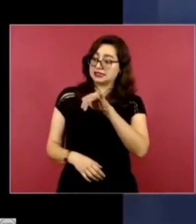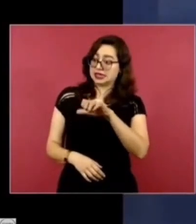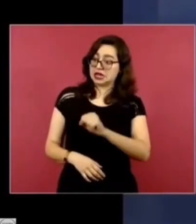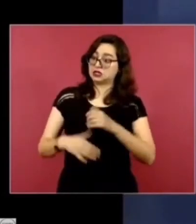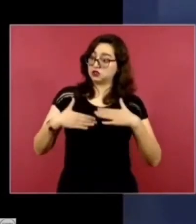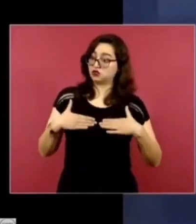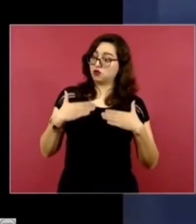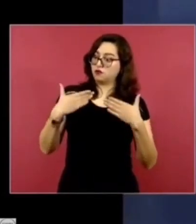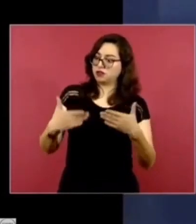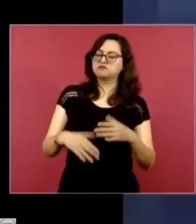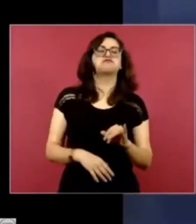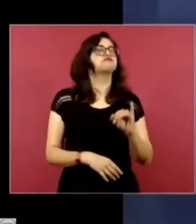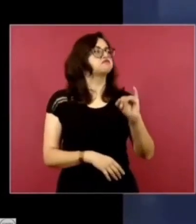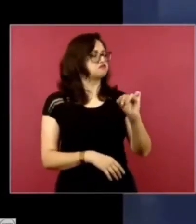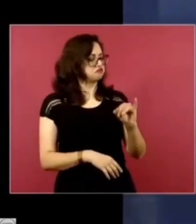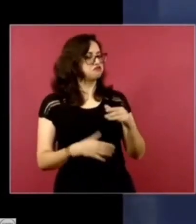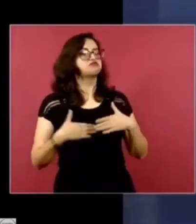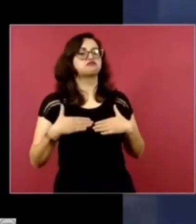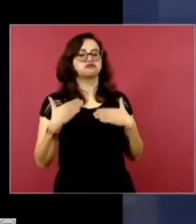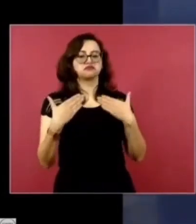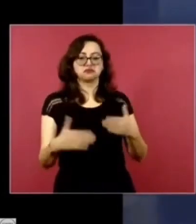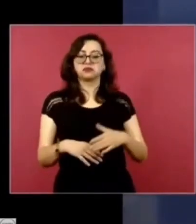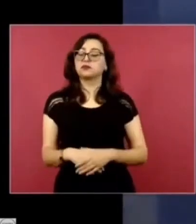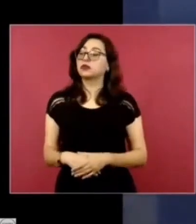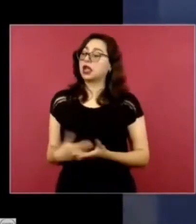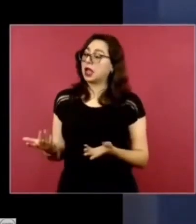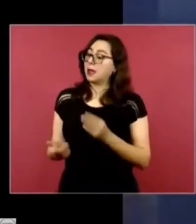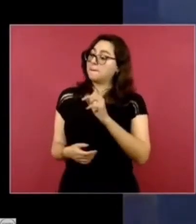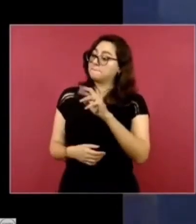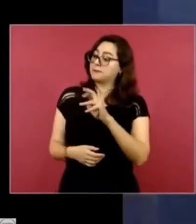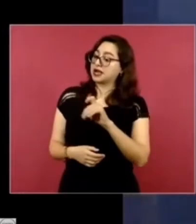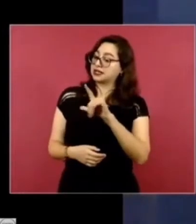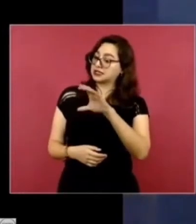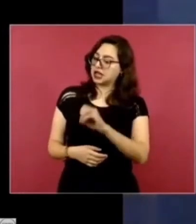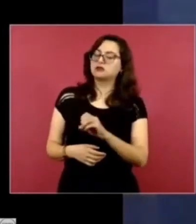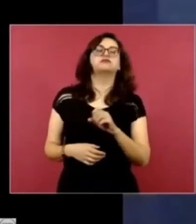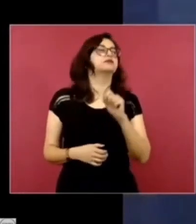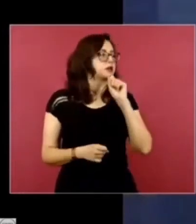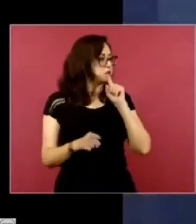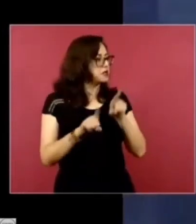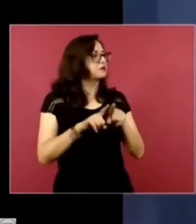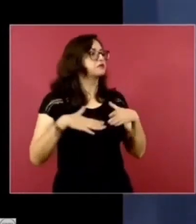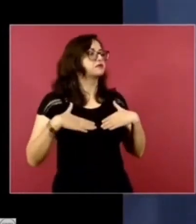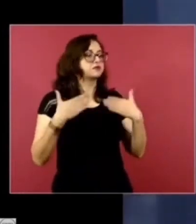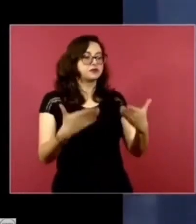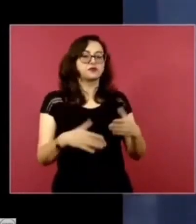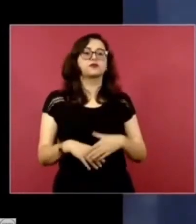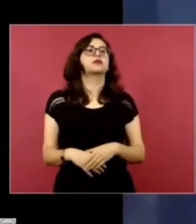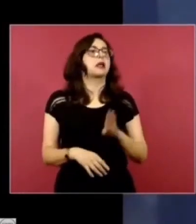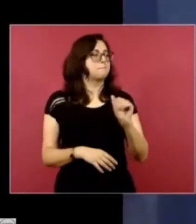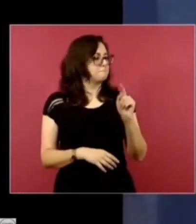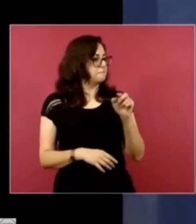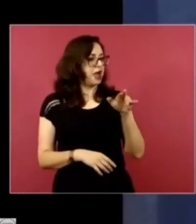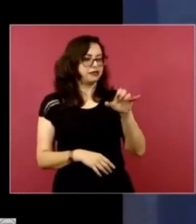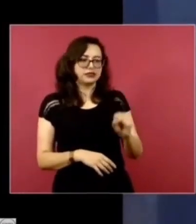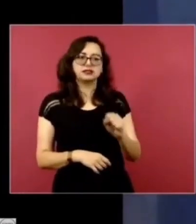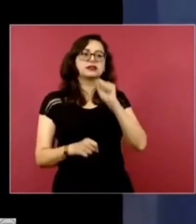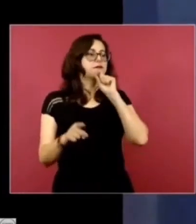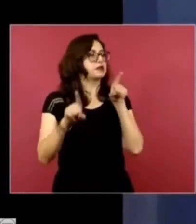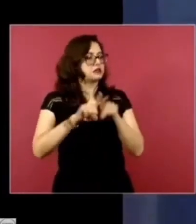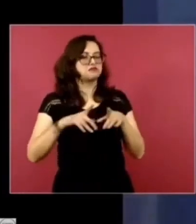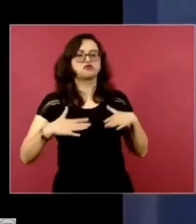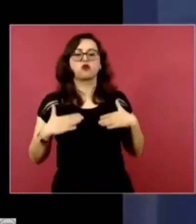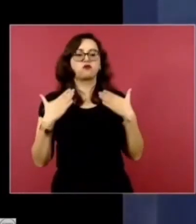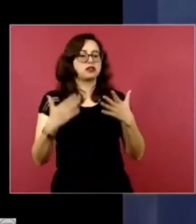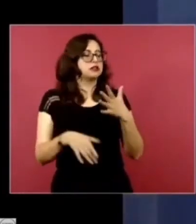confianza en todos los servidores públicos. En todos, en Marcelo Ebrard, secretario de Seguridad Pública. Desde luego, en el maestro Batis, en todo el equipo. Y